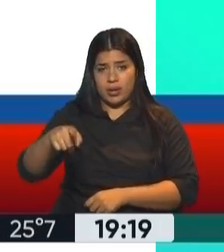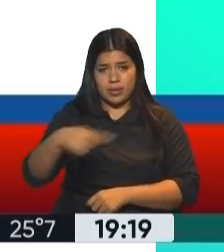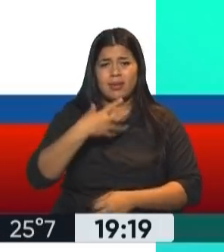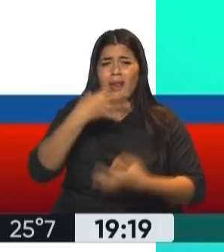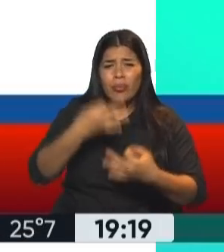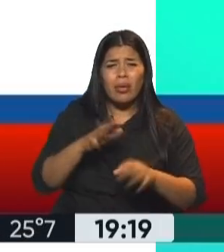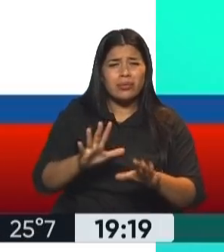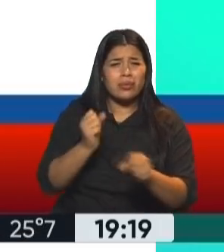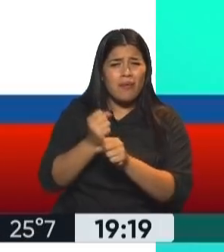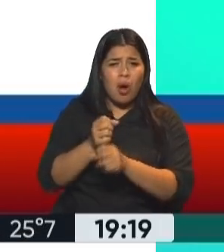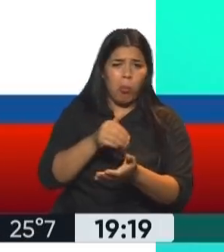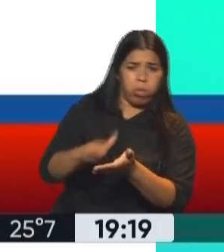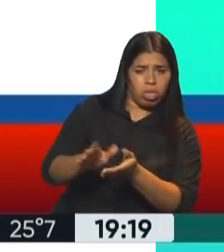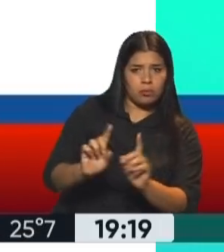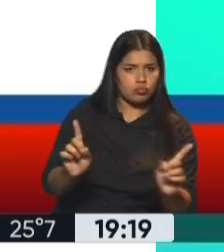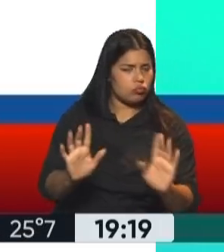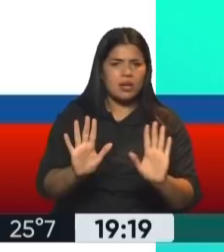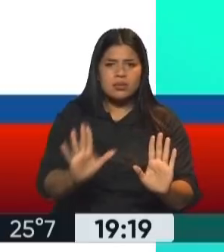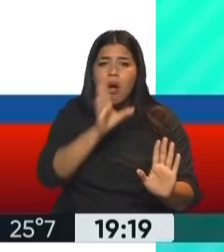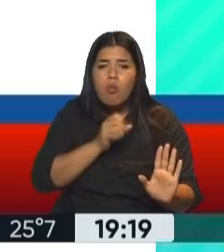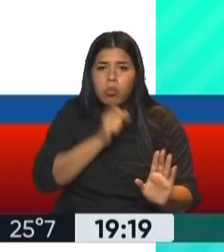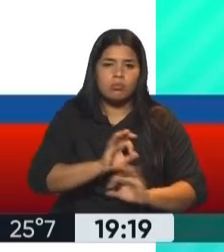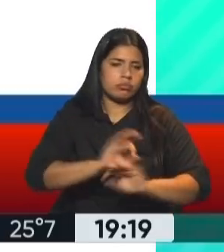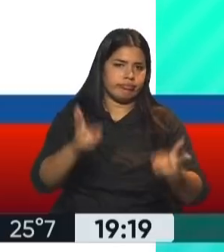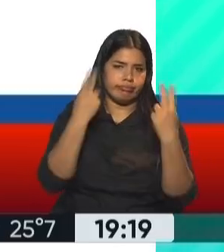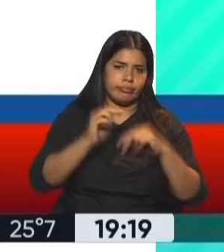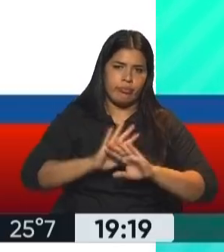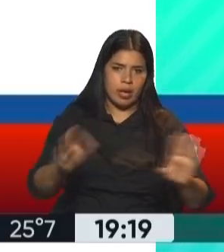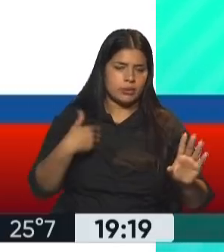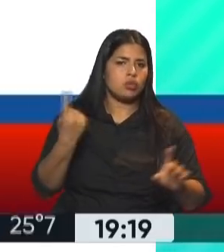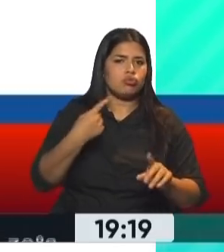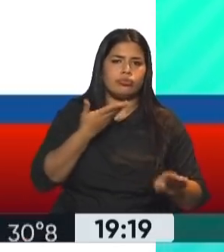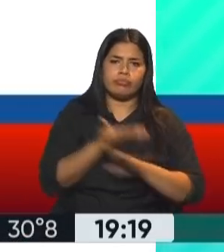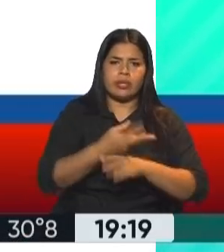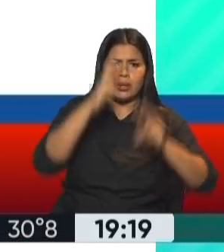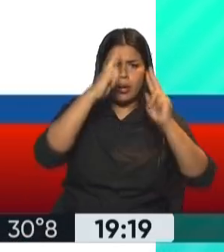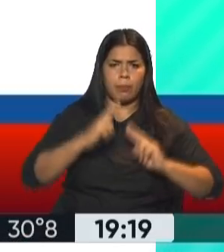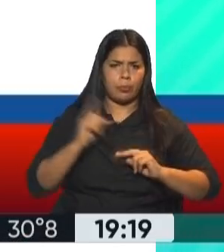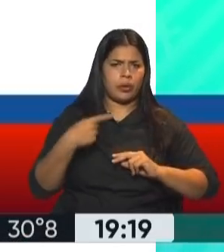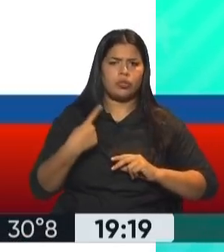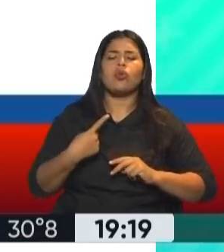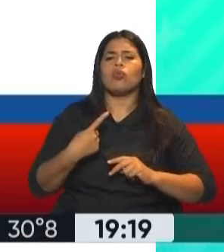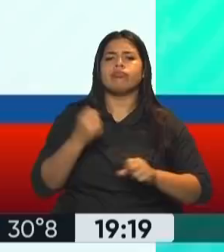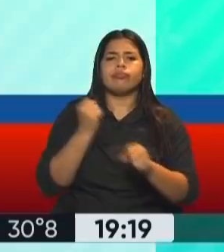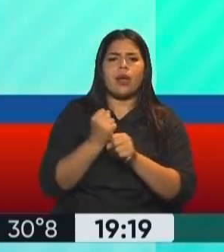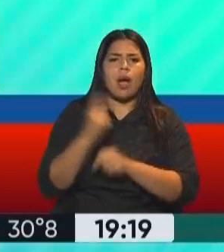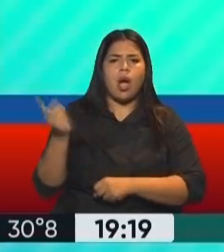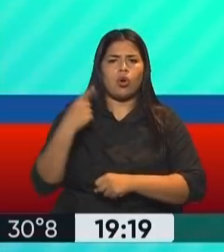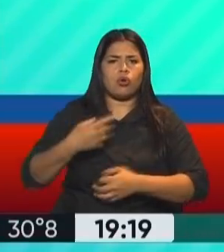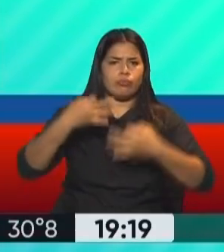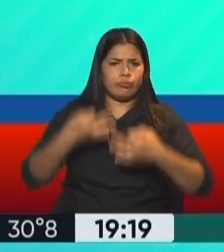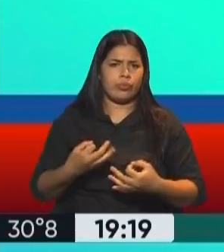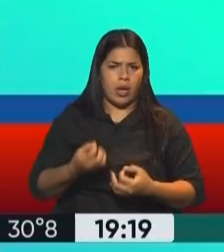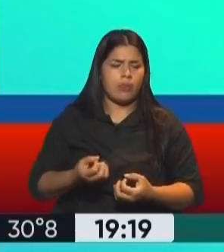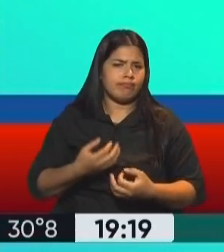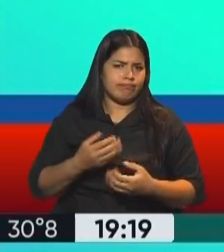puede ser naturalizado ni tolerado. Exigimos respeto al ejercicio libre y digno de nuestra tarea.